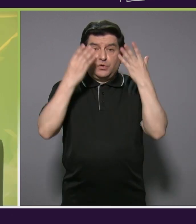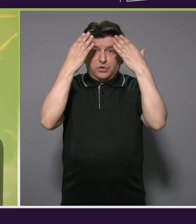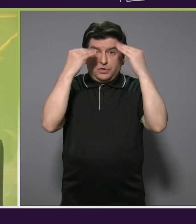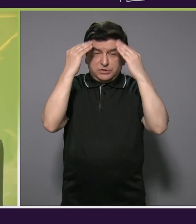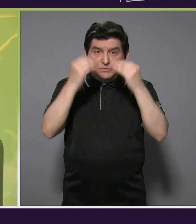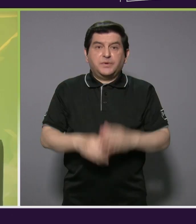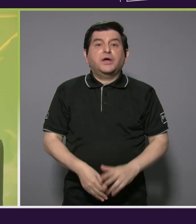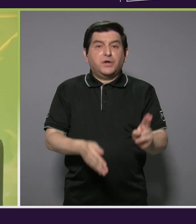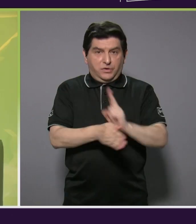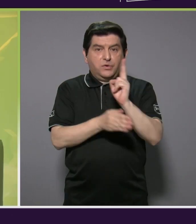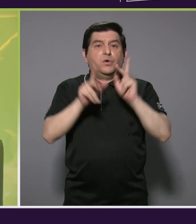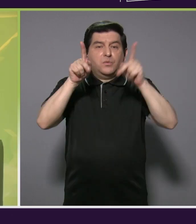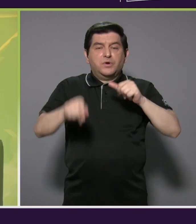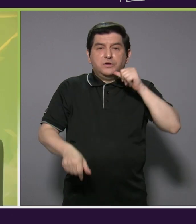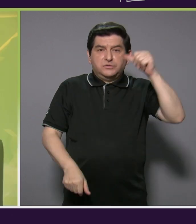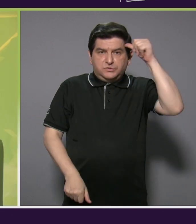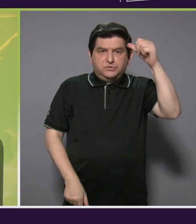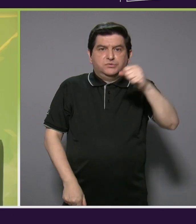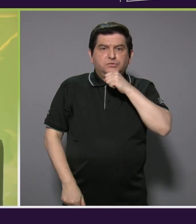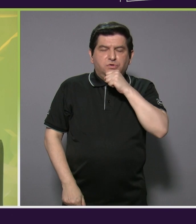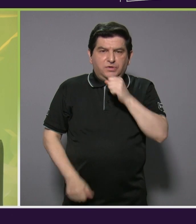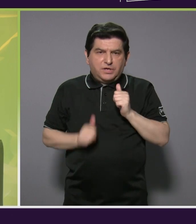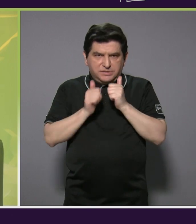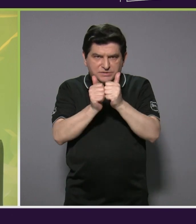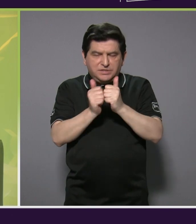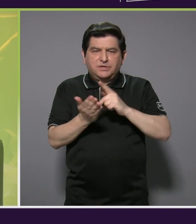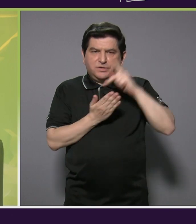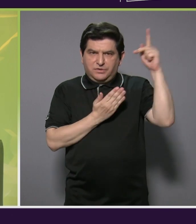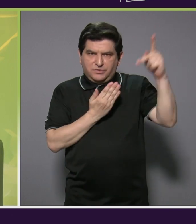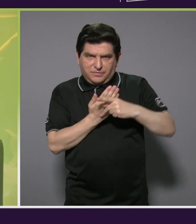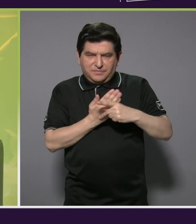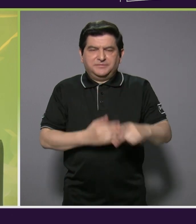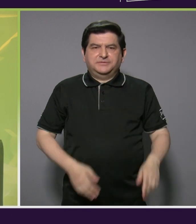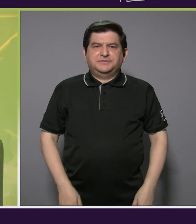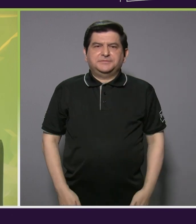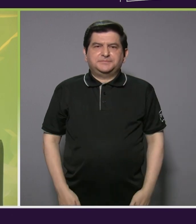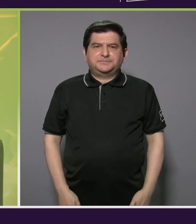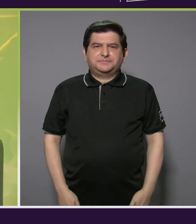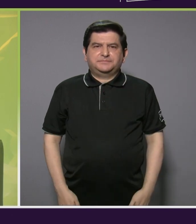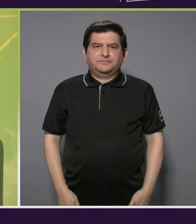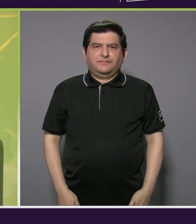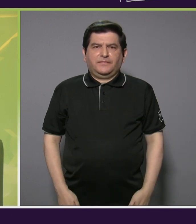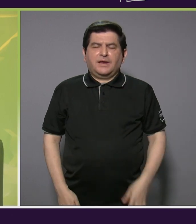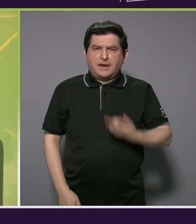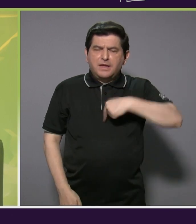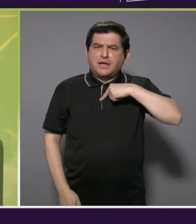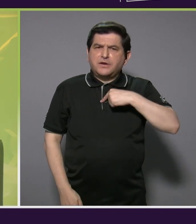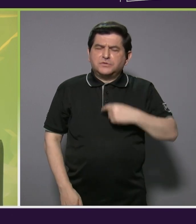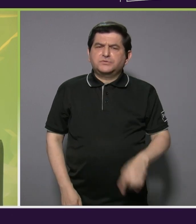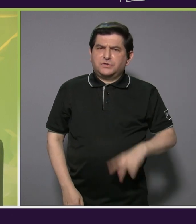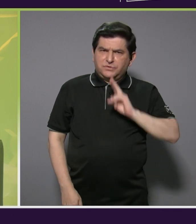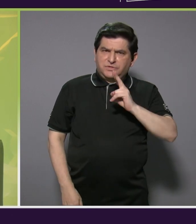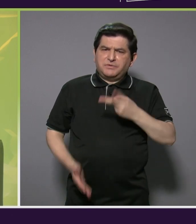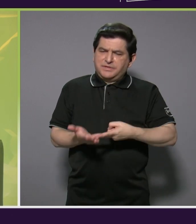sea de mucha utilidad para las personas adultas mayores que están acompañando el programa y que valoremos,